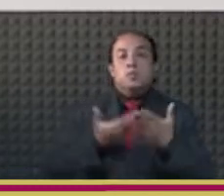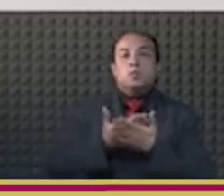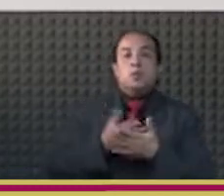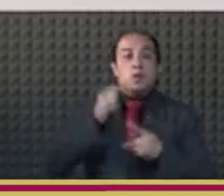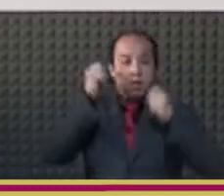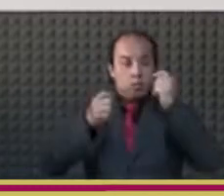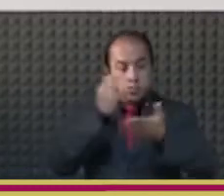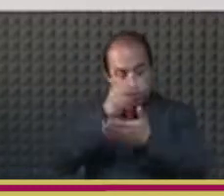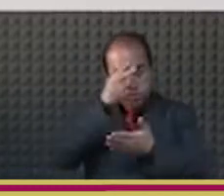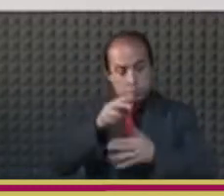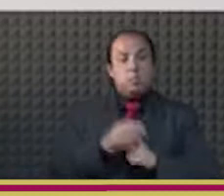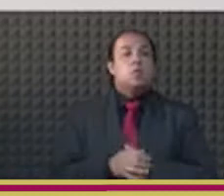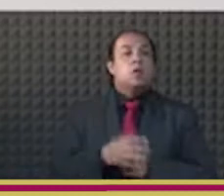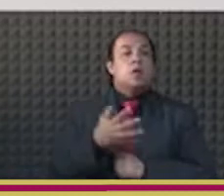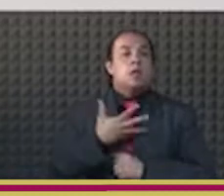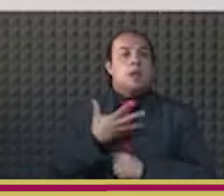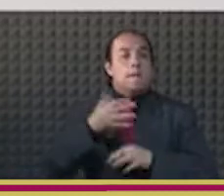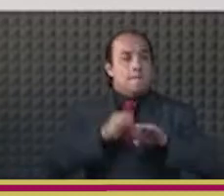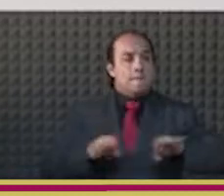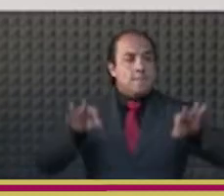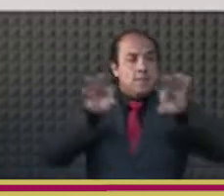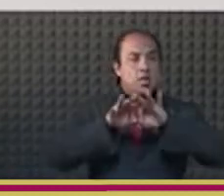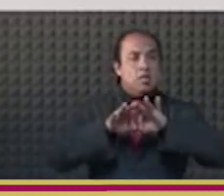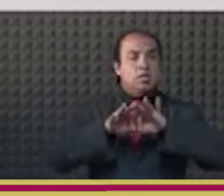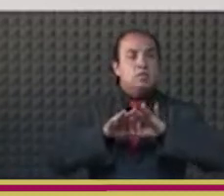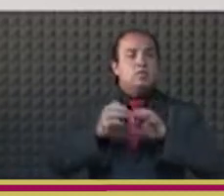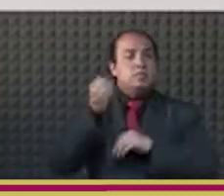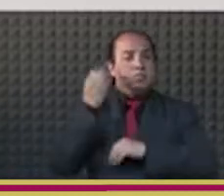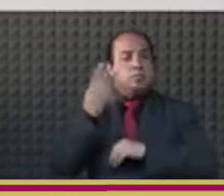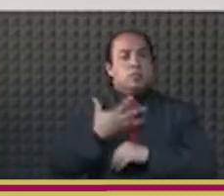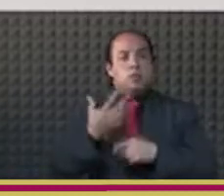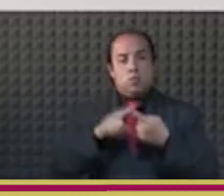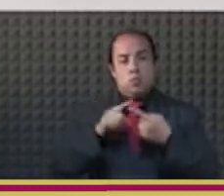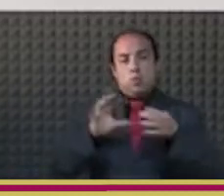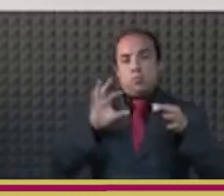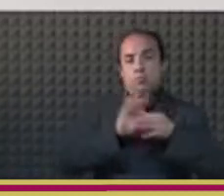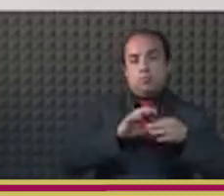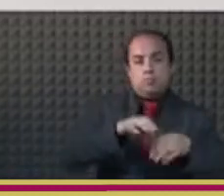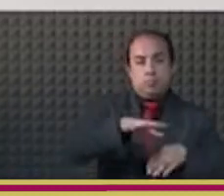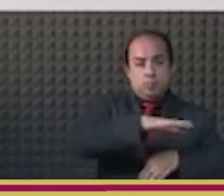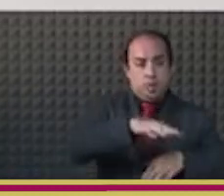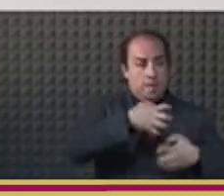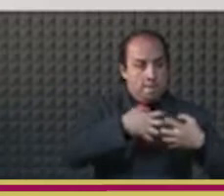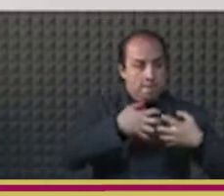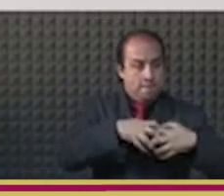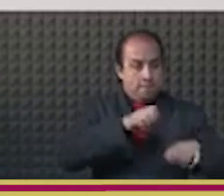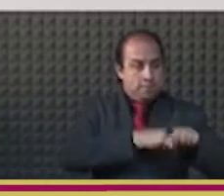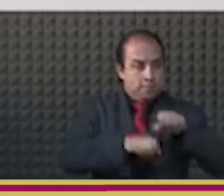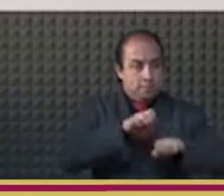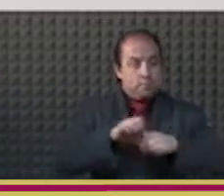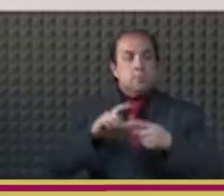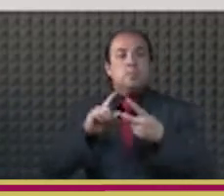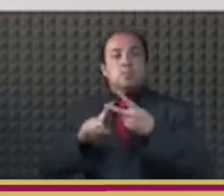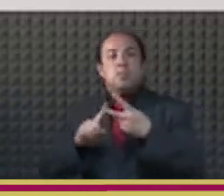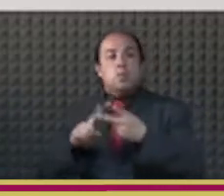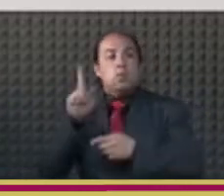como este son fundamentales, ya que permiten vincular por un lado al sector empresarial y por el otro a las mujeres y hombres